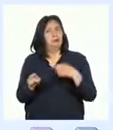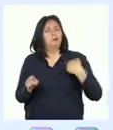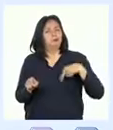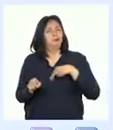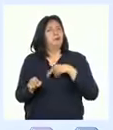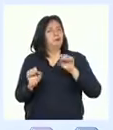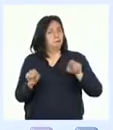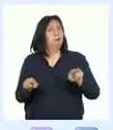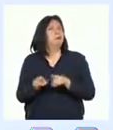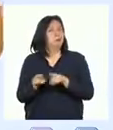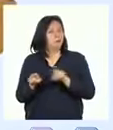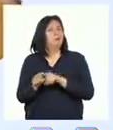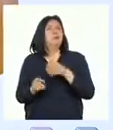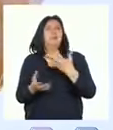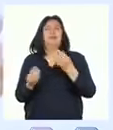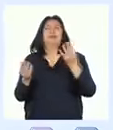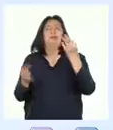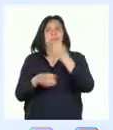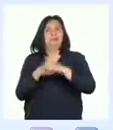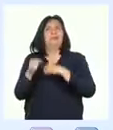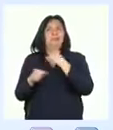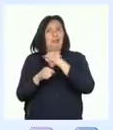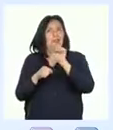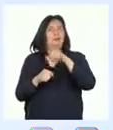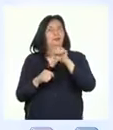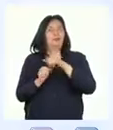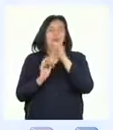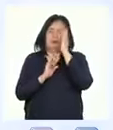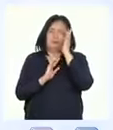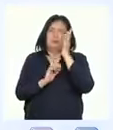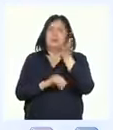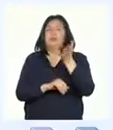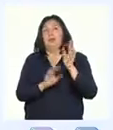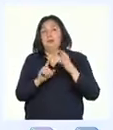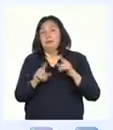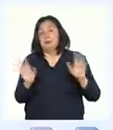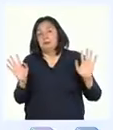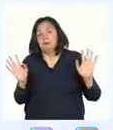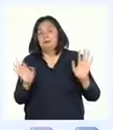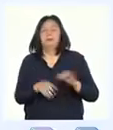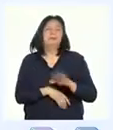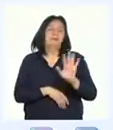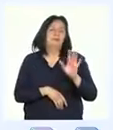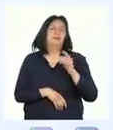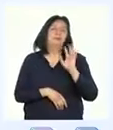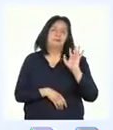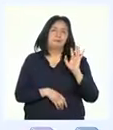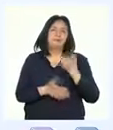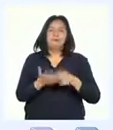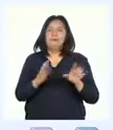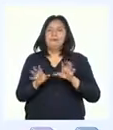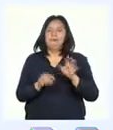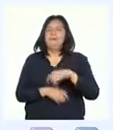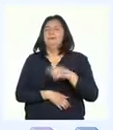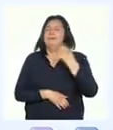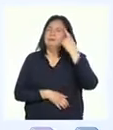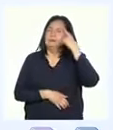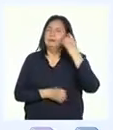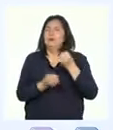ya llevamos acumulados varios años de sueño. Pero, bueno, vamos a hacer el